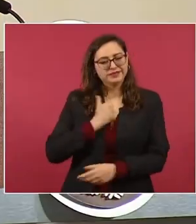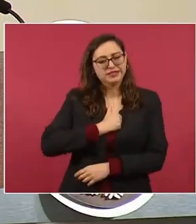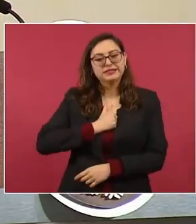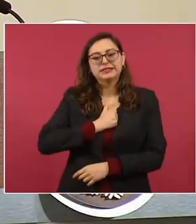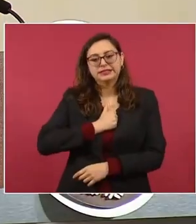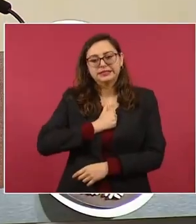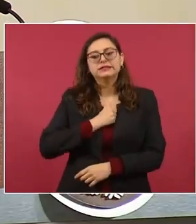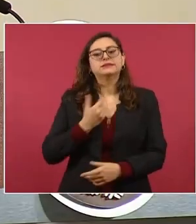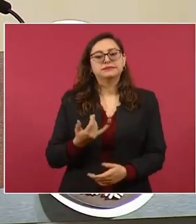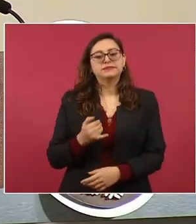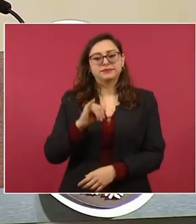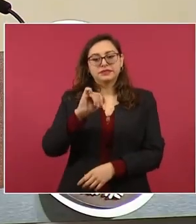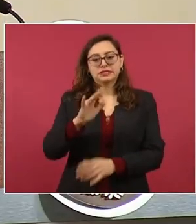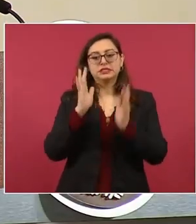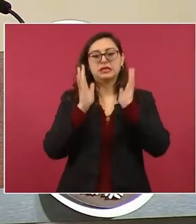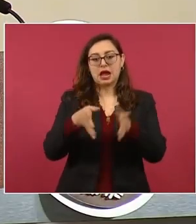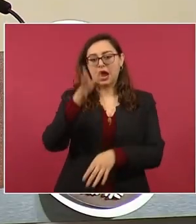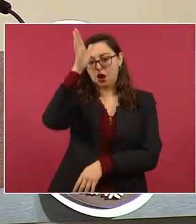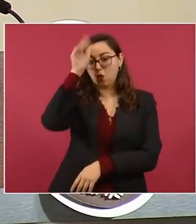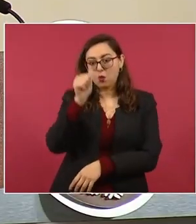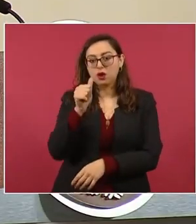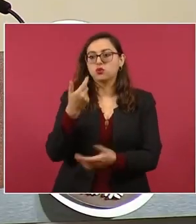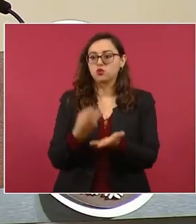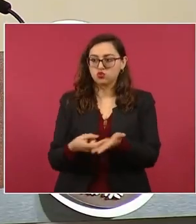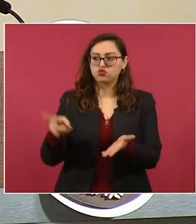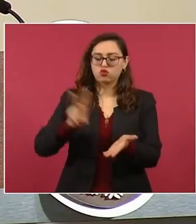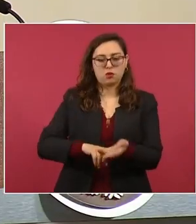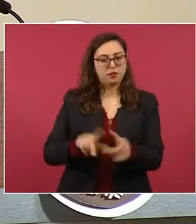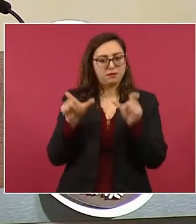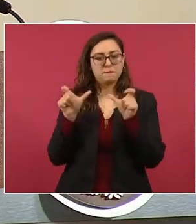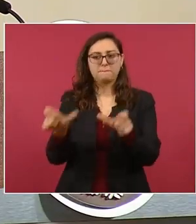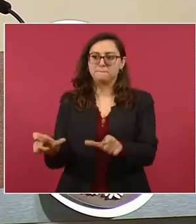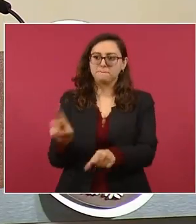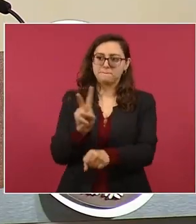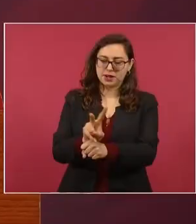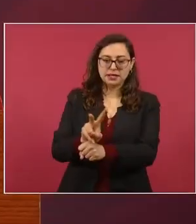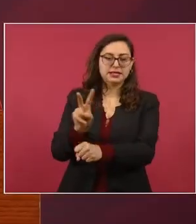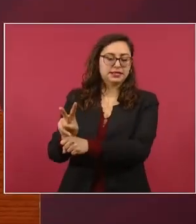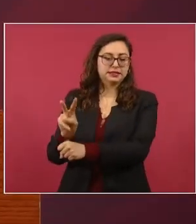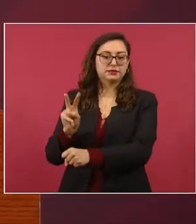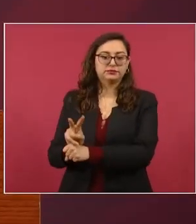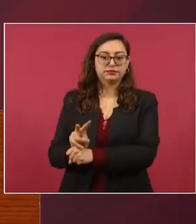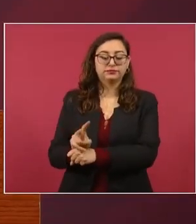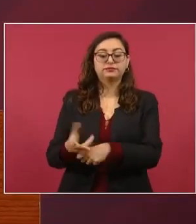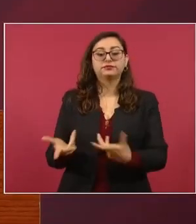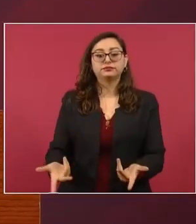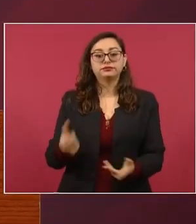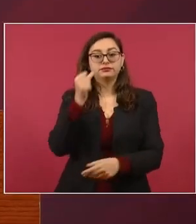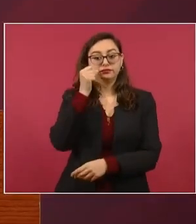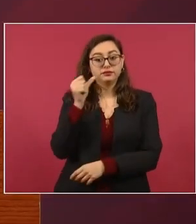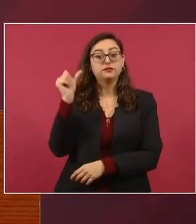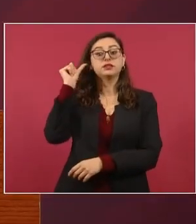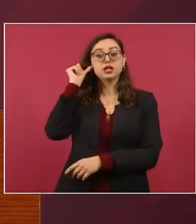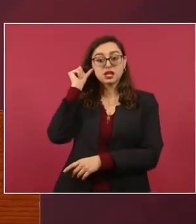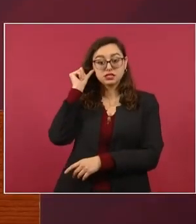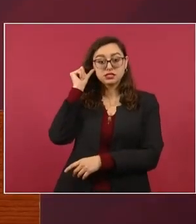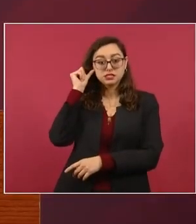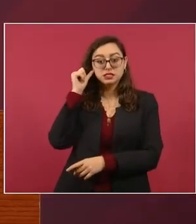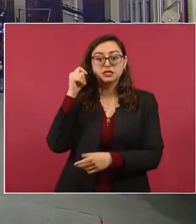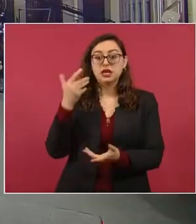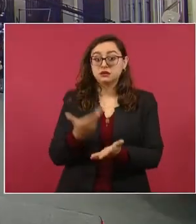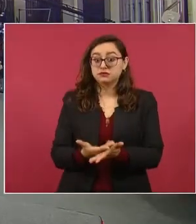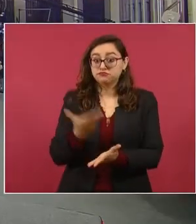de las medidas en esas zonas respecto de estos equipos. Hasta ayer no habían sido levantada